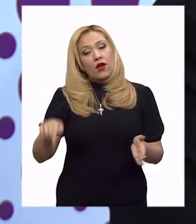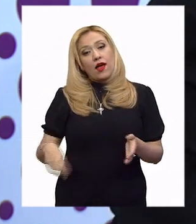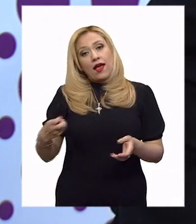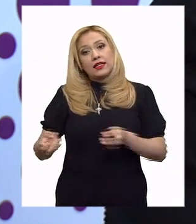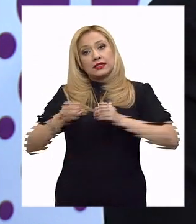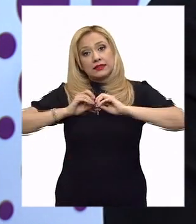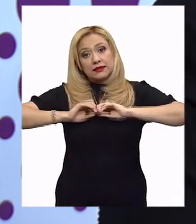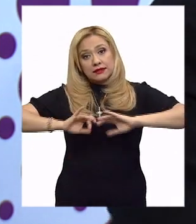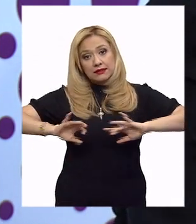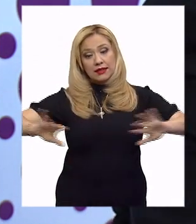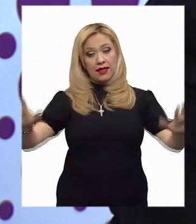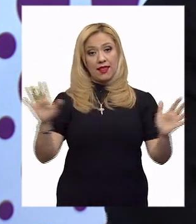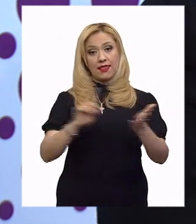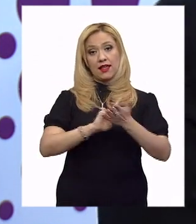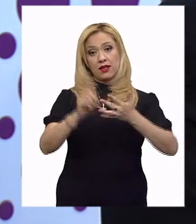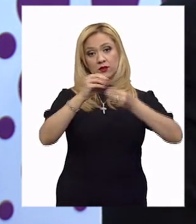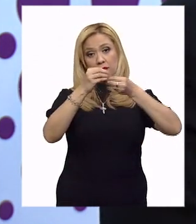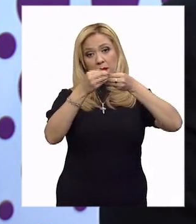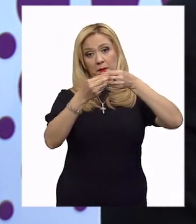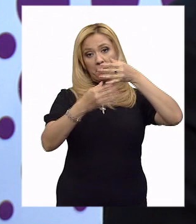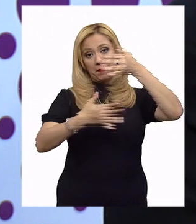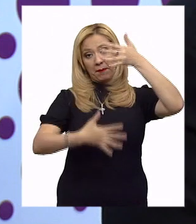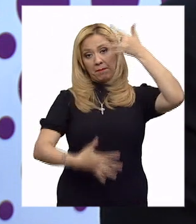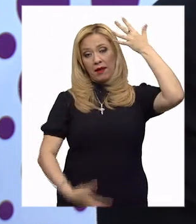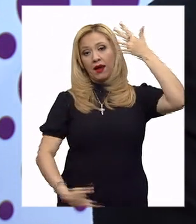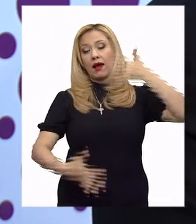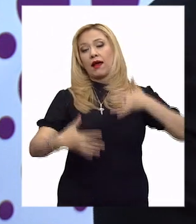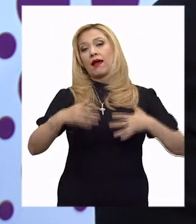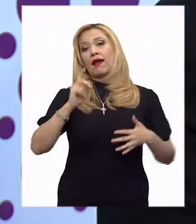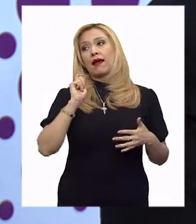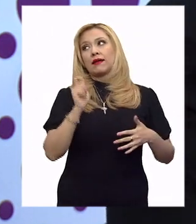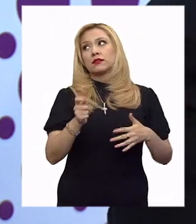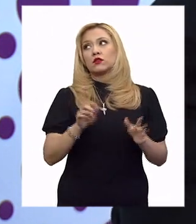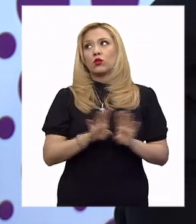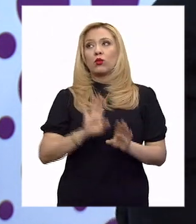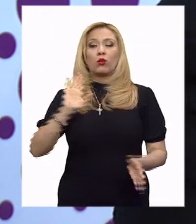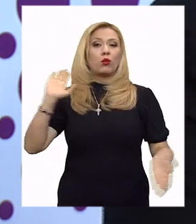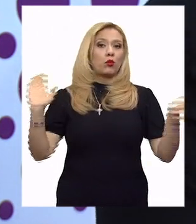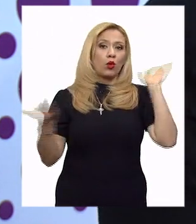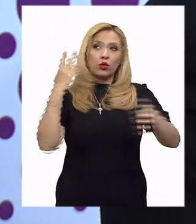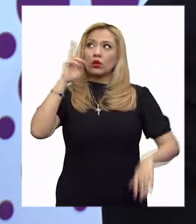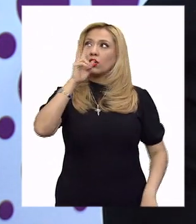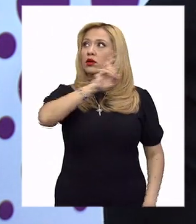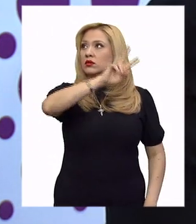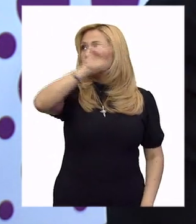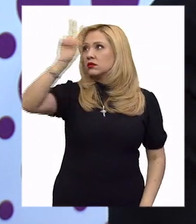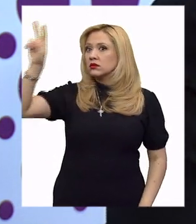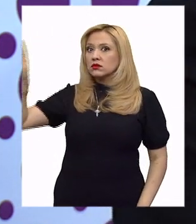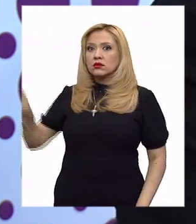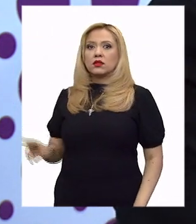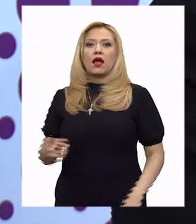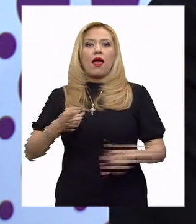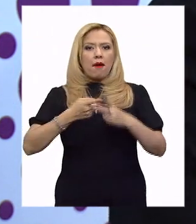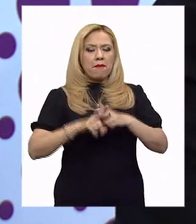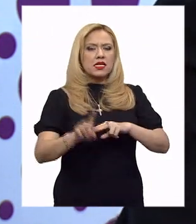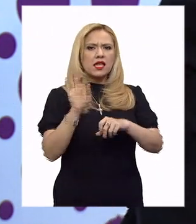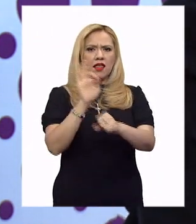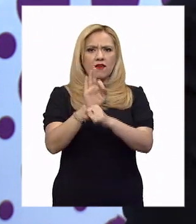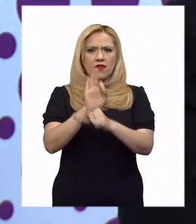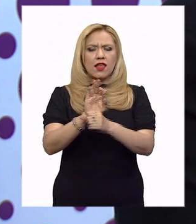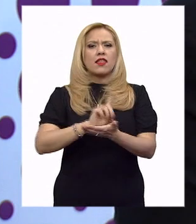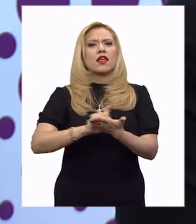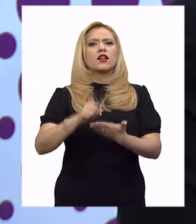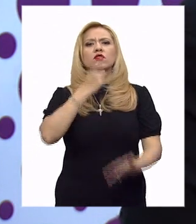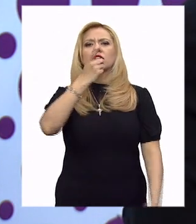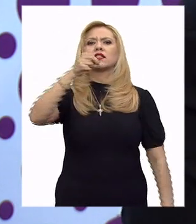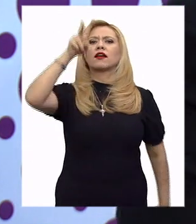expansión de derechos que estamos teniendo, donde siguiendo toda una tendencia mundial o global, es empezar a defender el derecho a decir la